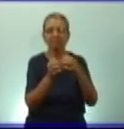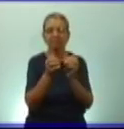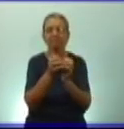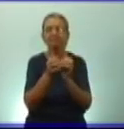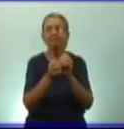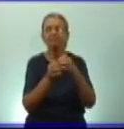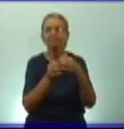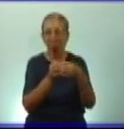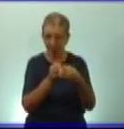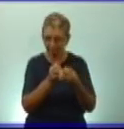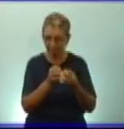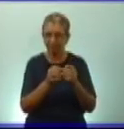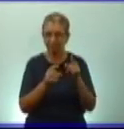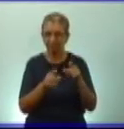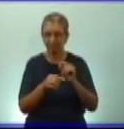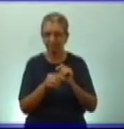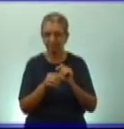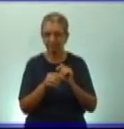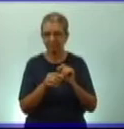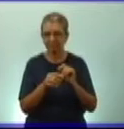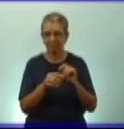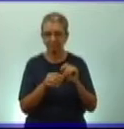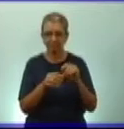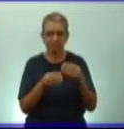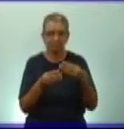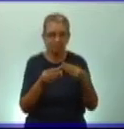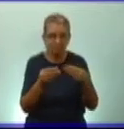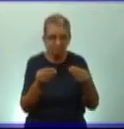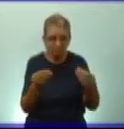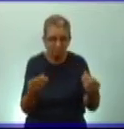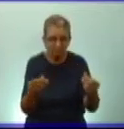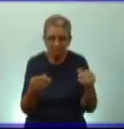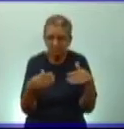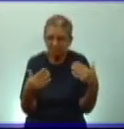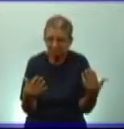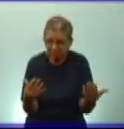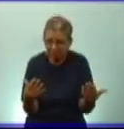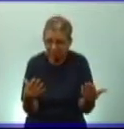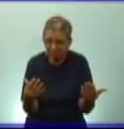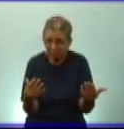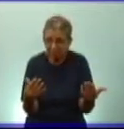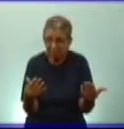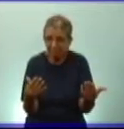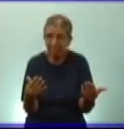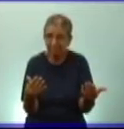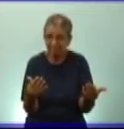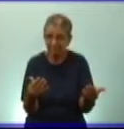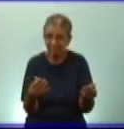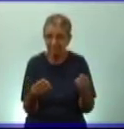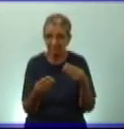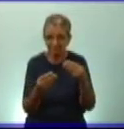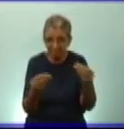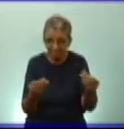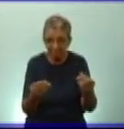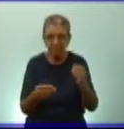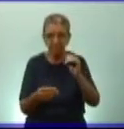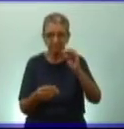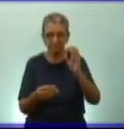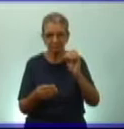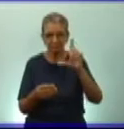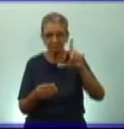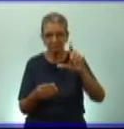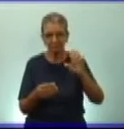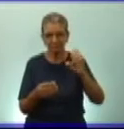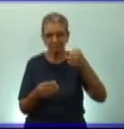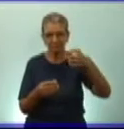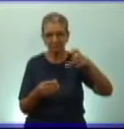moléculas. Por tanto, ¿qué tipo de sustancia será atendiendo al tipo de partícula que lo forma? Es una sustancia